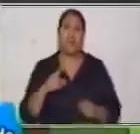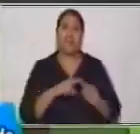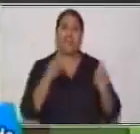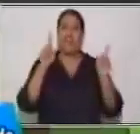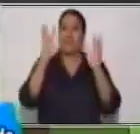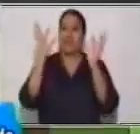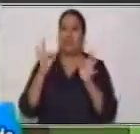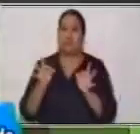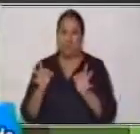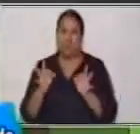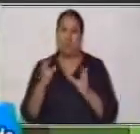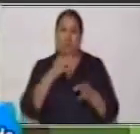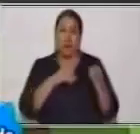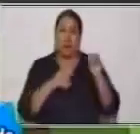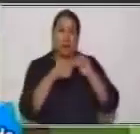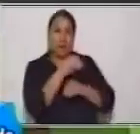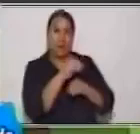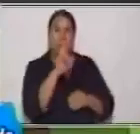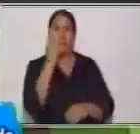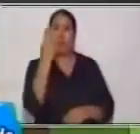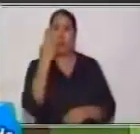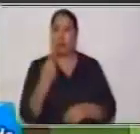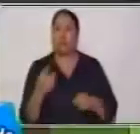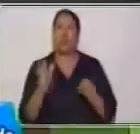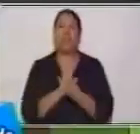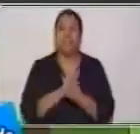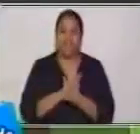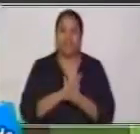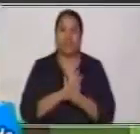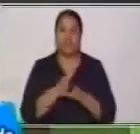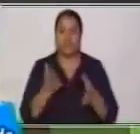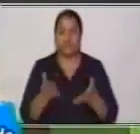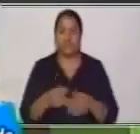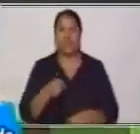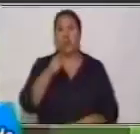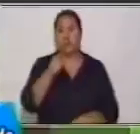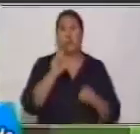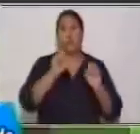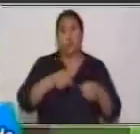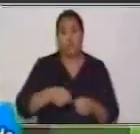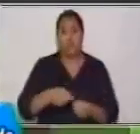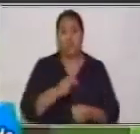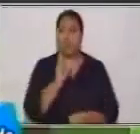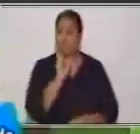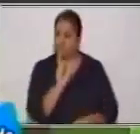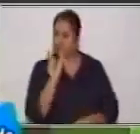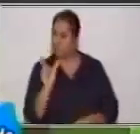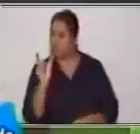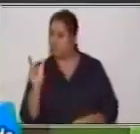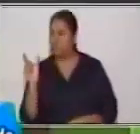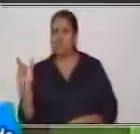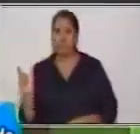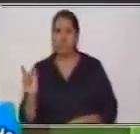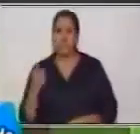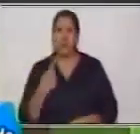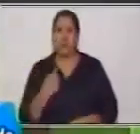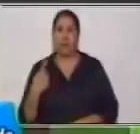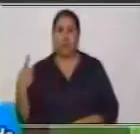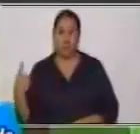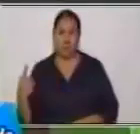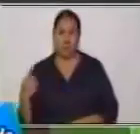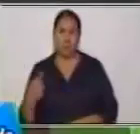convertirlo en números enteros. De esa cuenta es muy importante que usted trabaje término a término, trabaje por